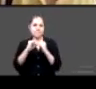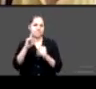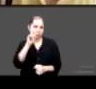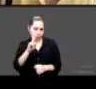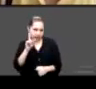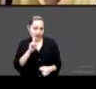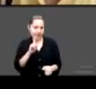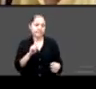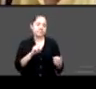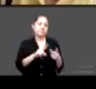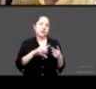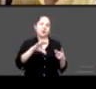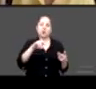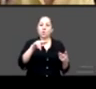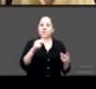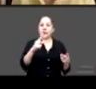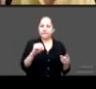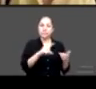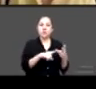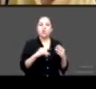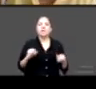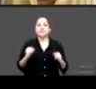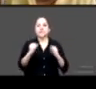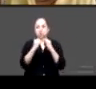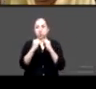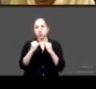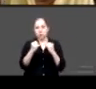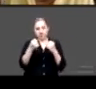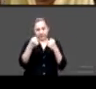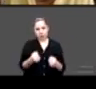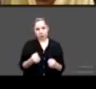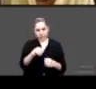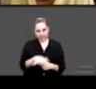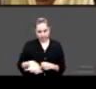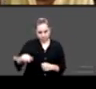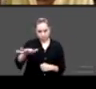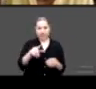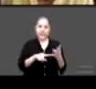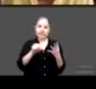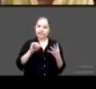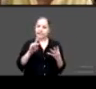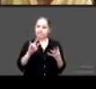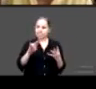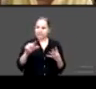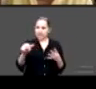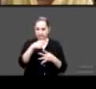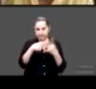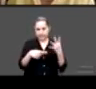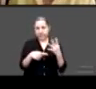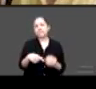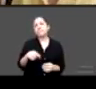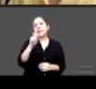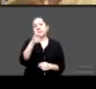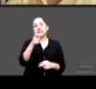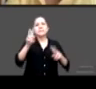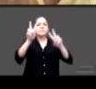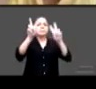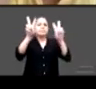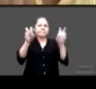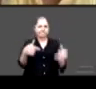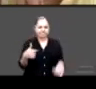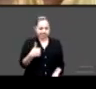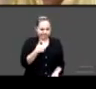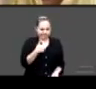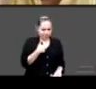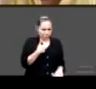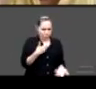el Instituto Nacional de Salud Pública, con CIPINA, es este sitio que se llama comoleago.org. Si ves nada más, no hay